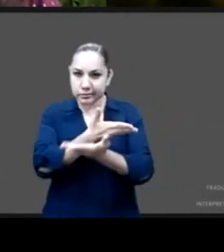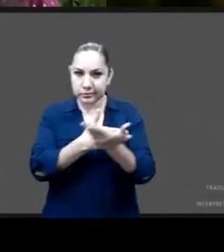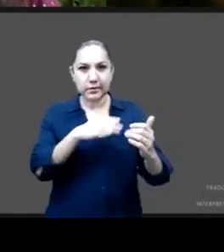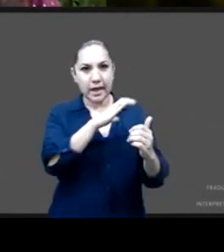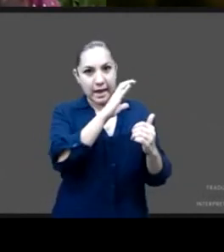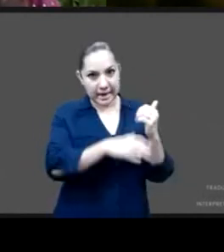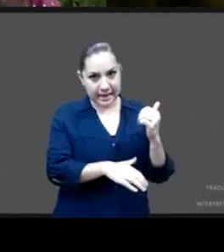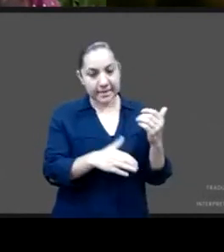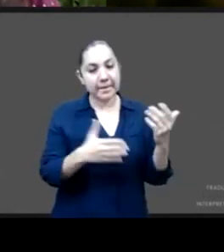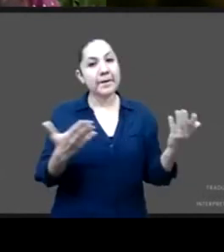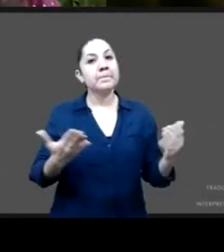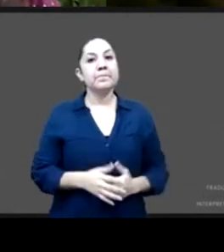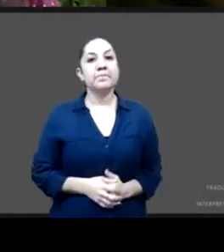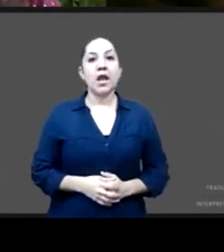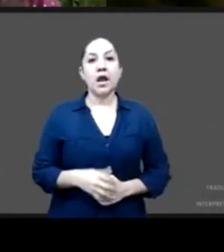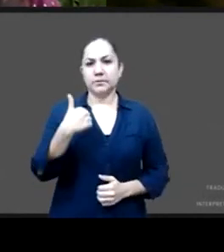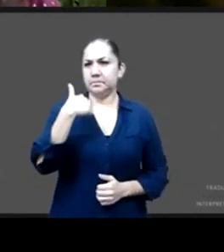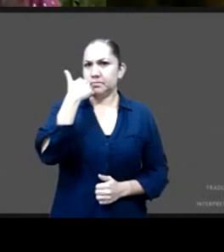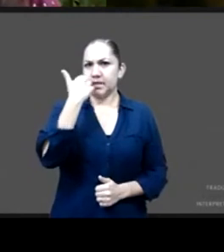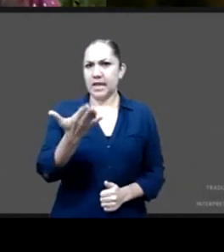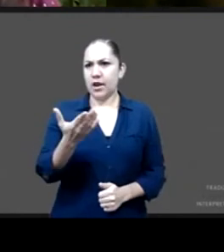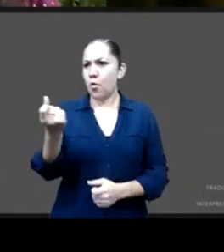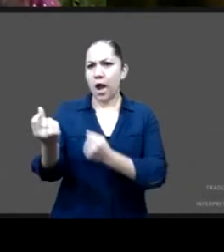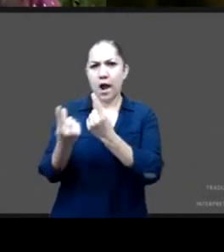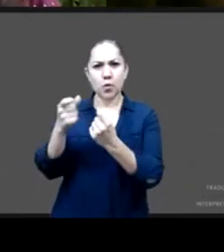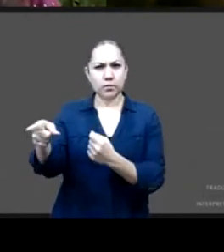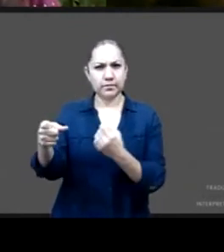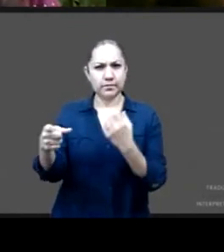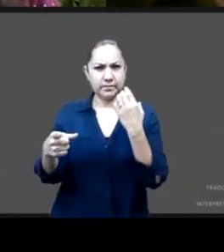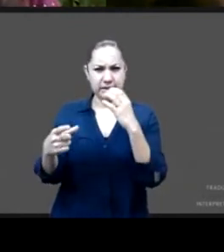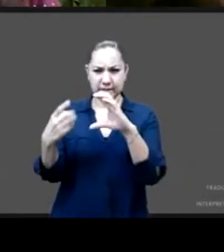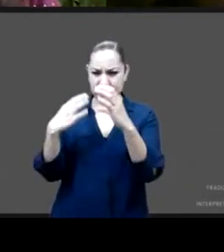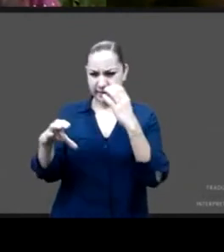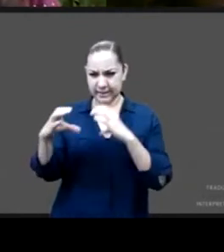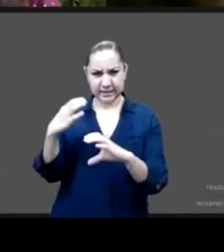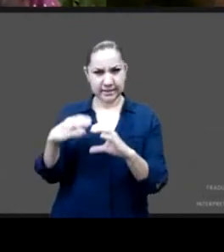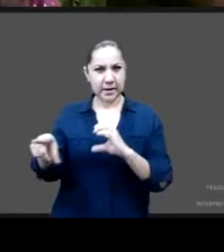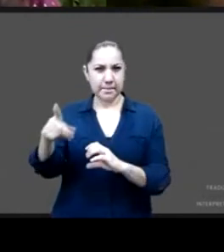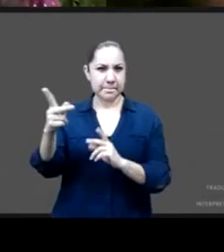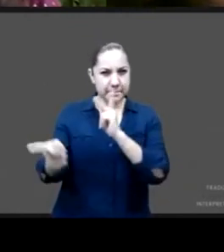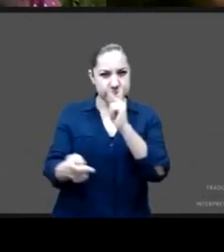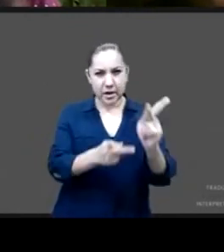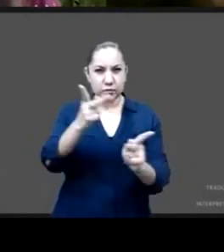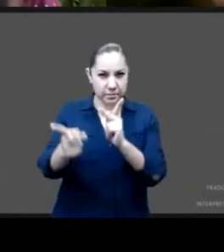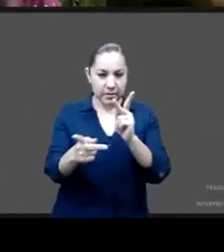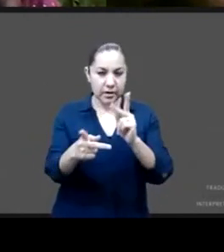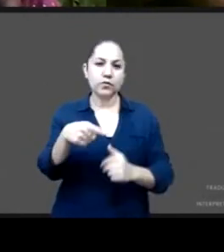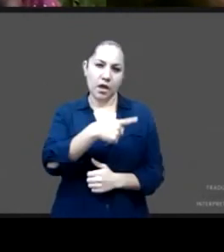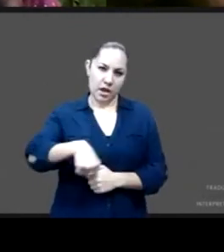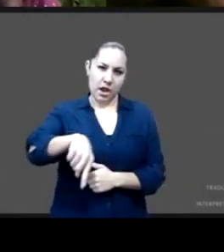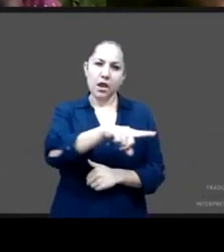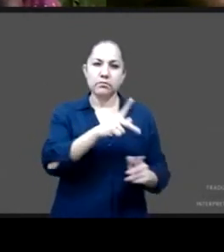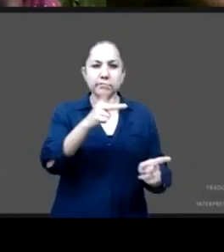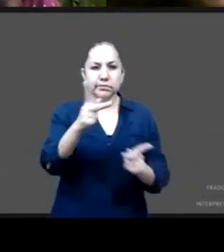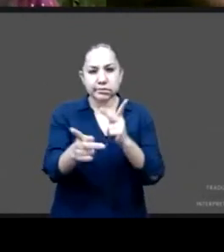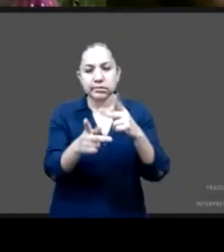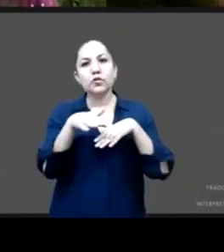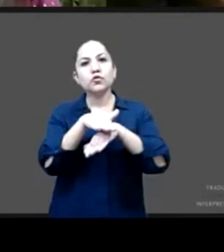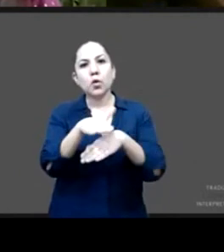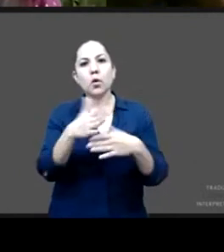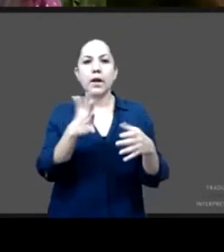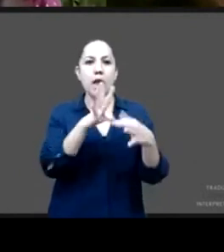plantear algunas preguntas que están en el chat y que de alguna manera supongan una suerte de materia prima para sus conclusiones